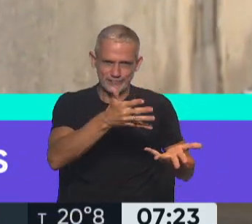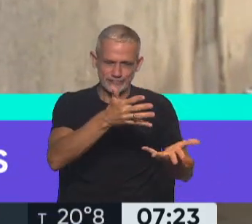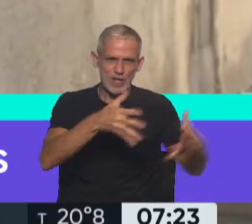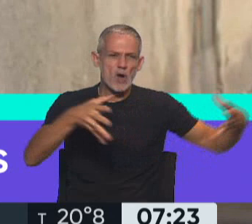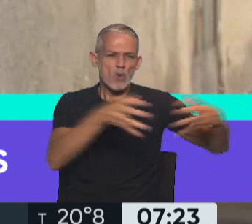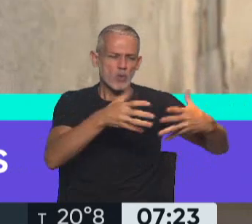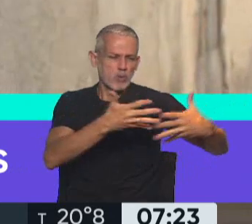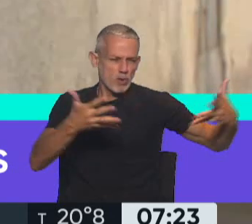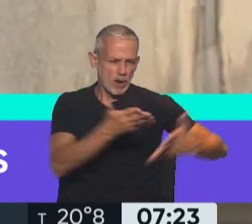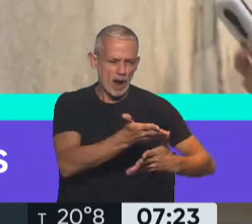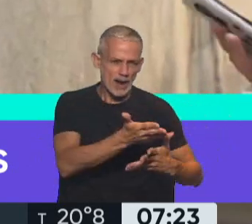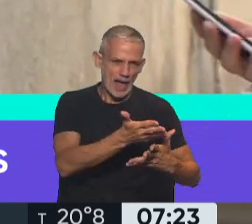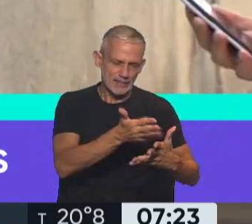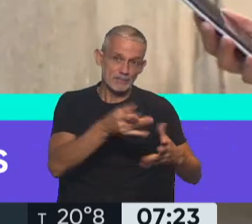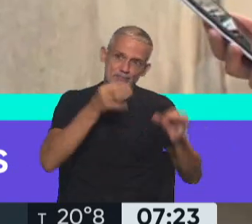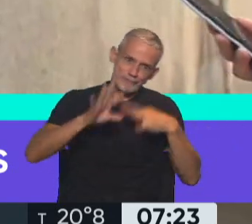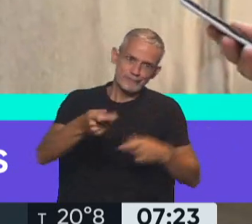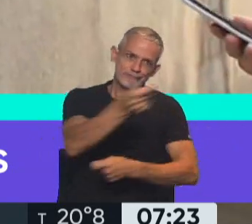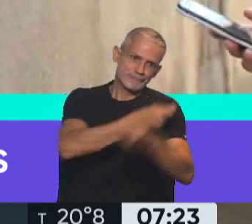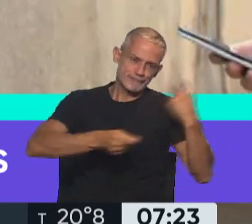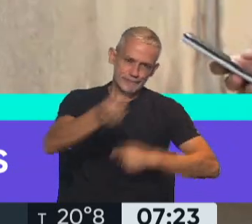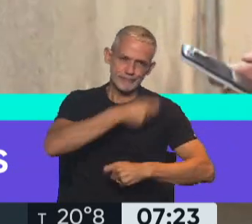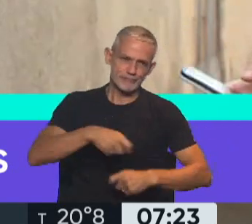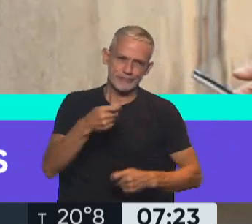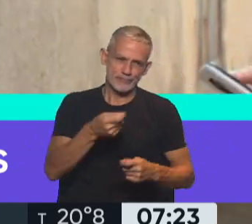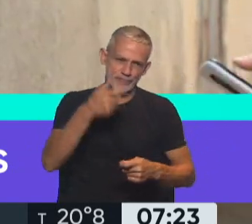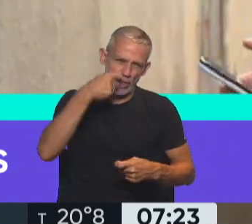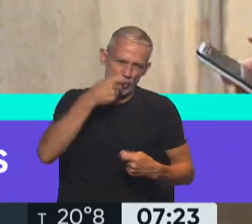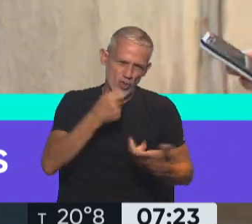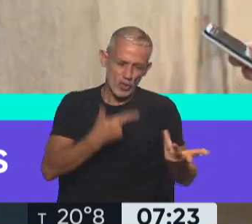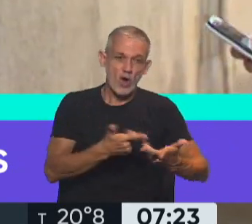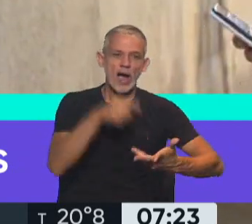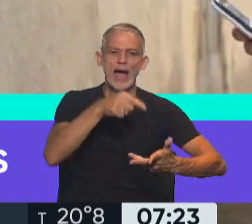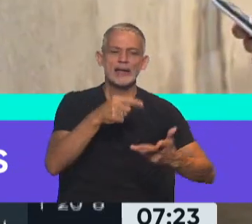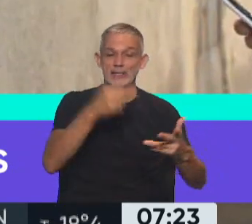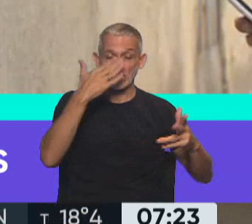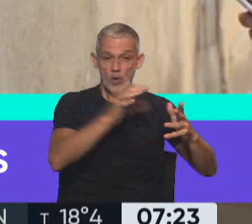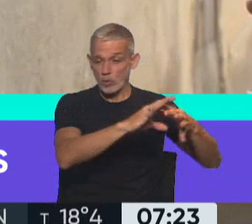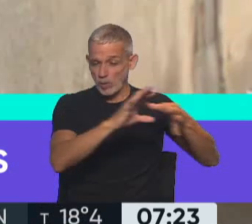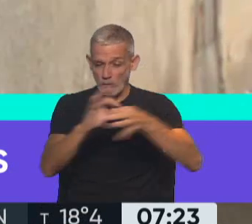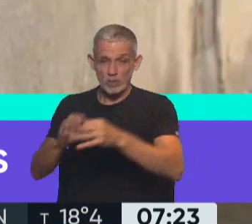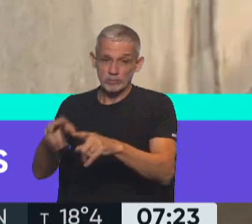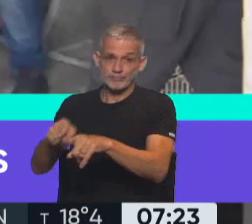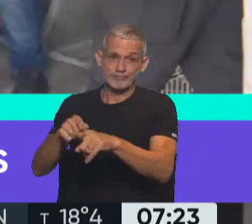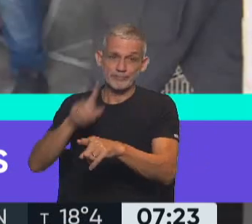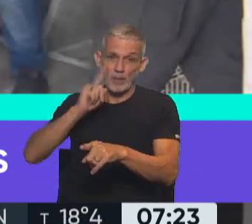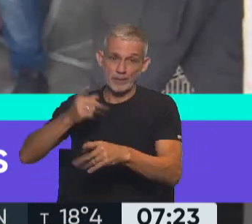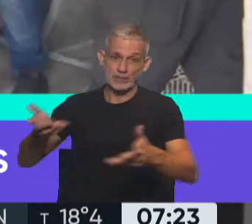bandas que trafican la droga, y este es el eslabón final, el más débil y el más